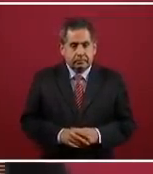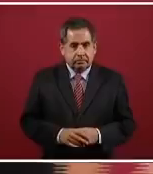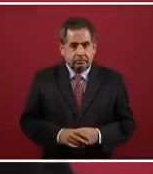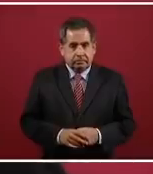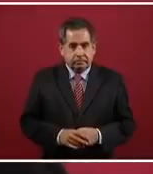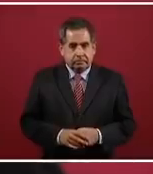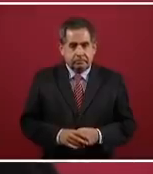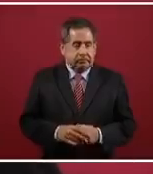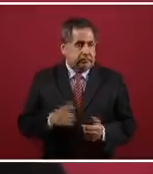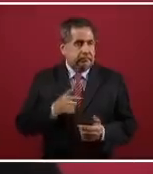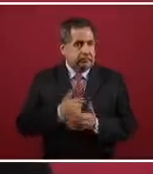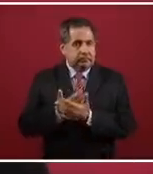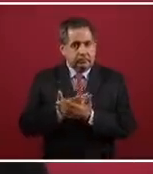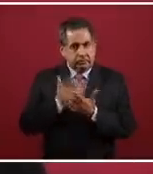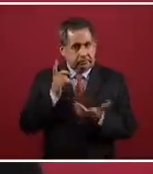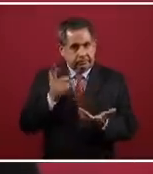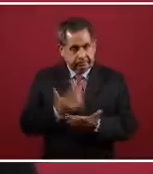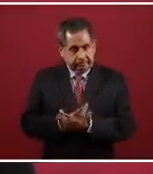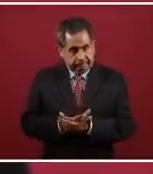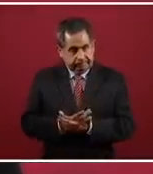Yo estoy esperando,